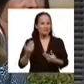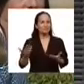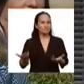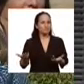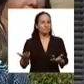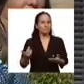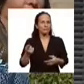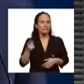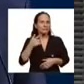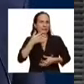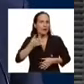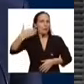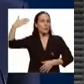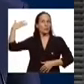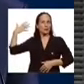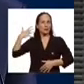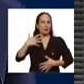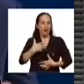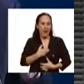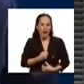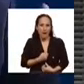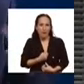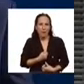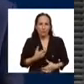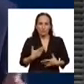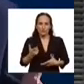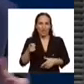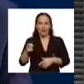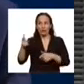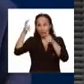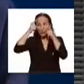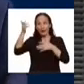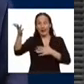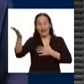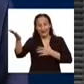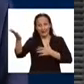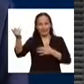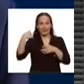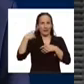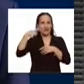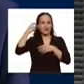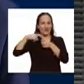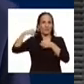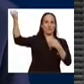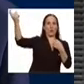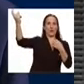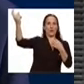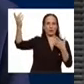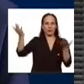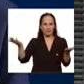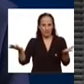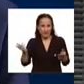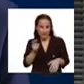simbólico de qué entiende por política y a quién quiere beneficiar con cada uno de sus actos.